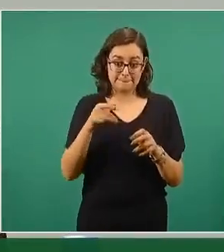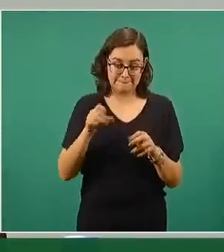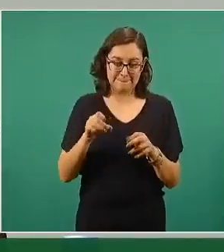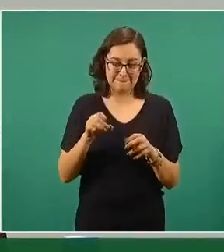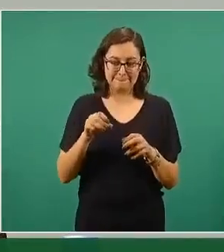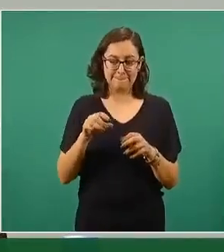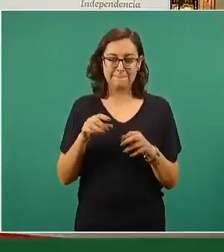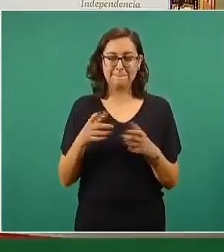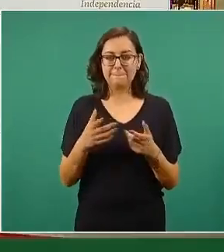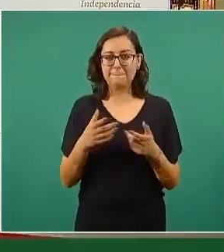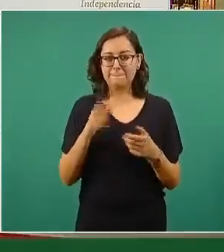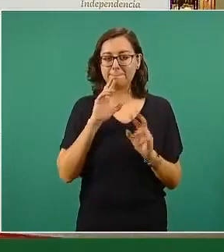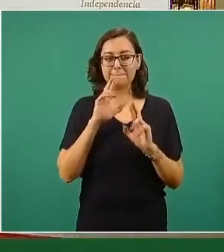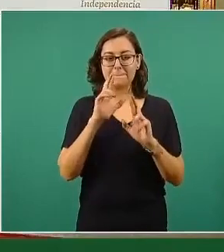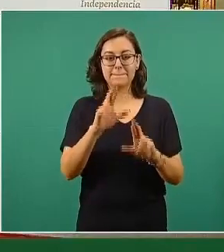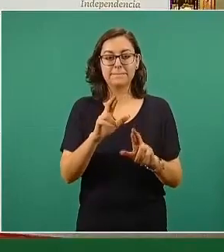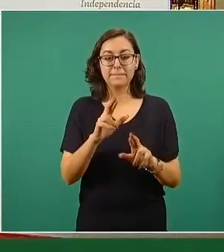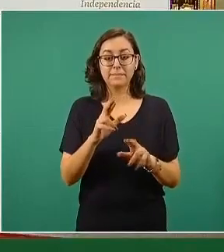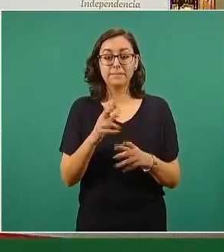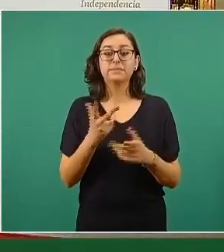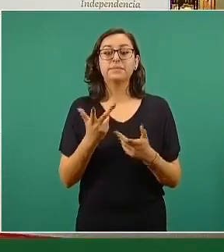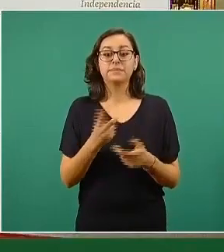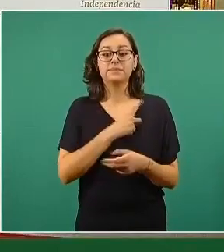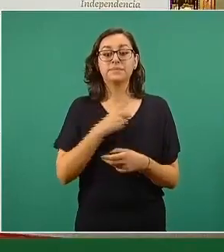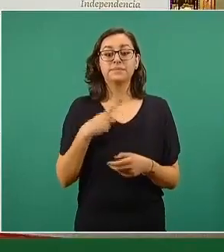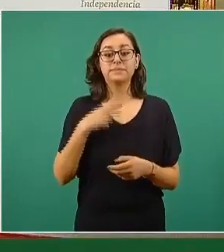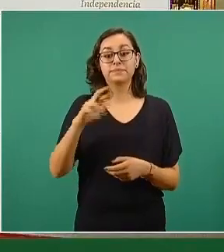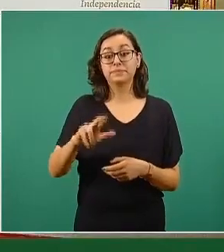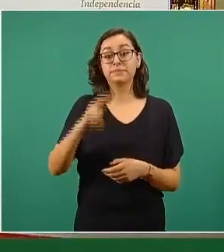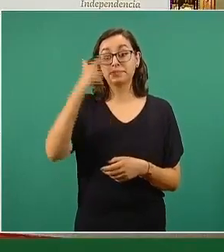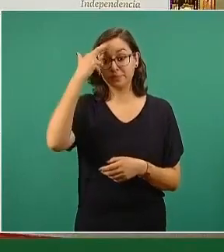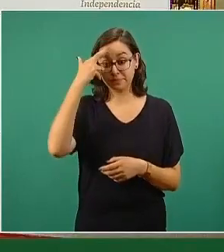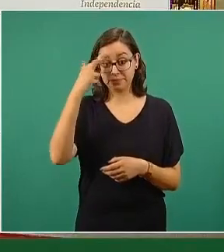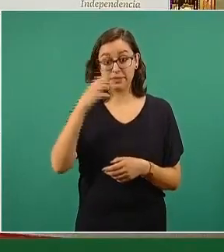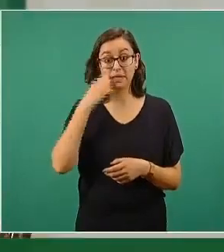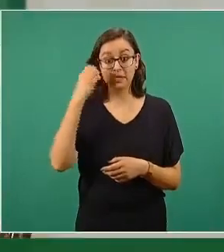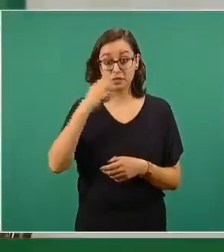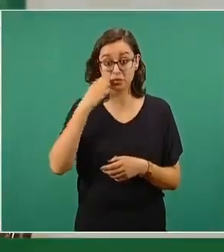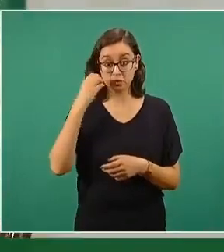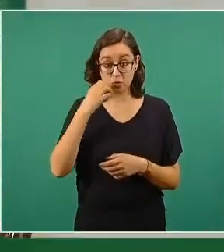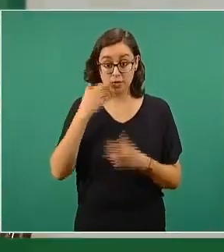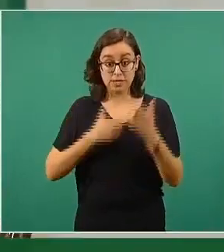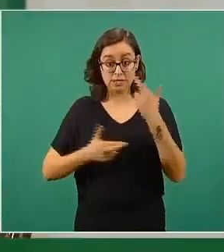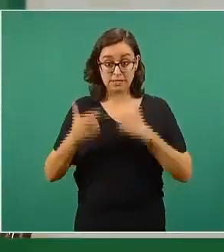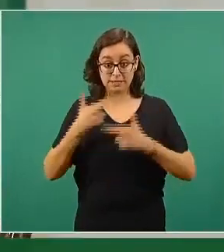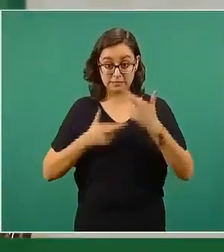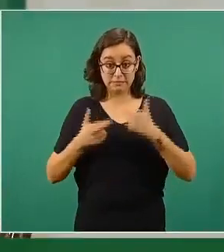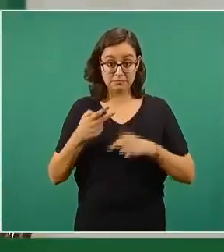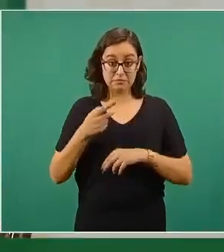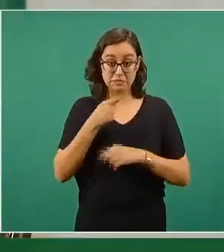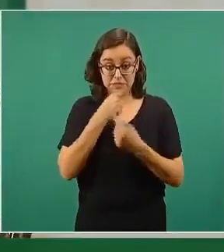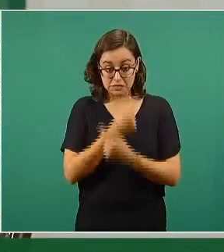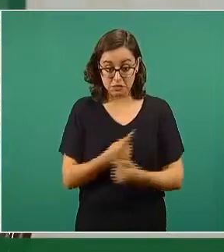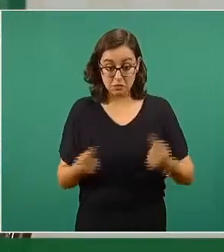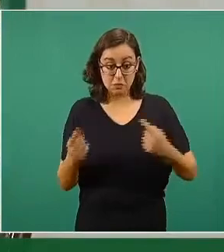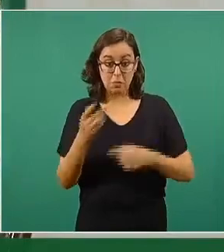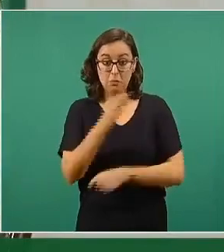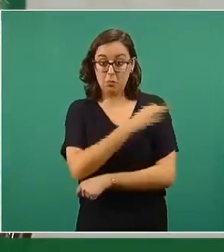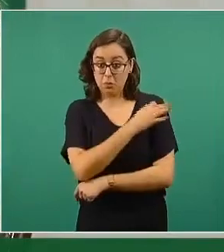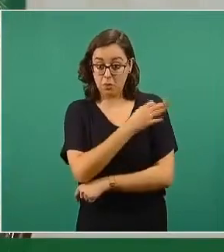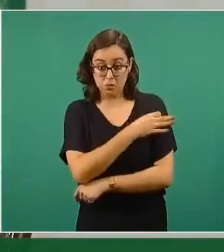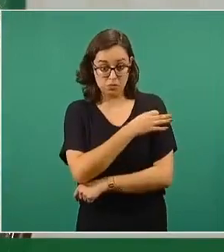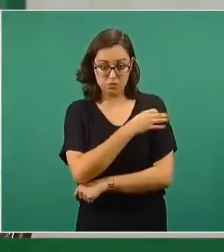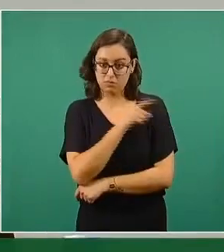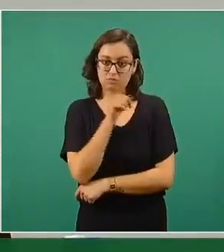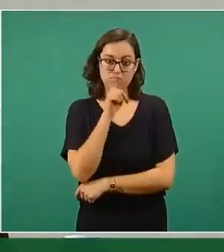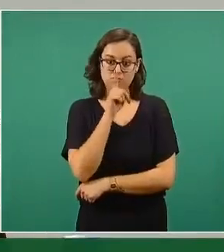recordar que si inicia el regreso a clases en este momento, los niños no van a estar vacunados. Sin embargo, los